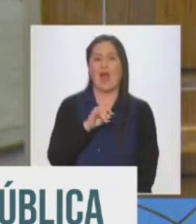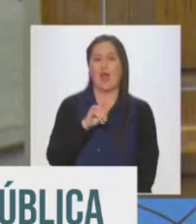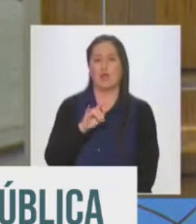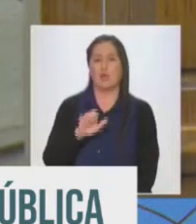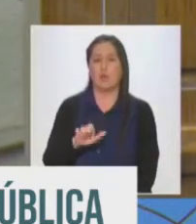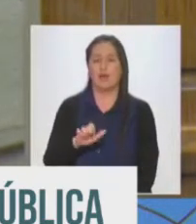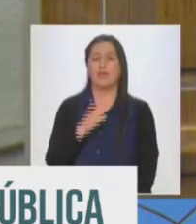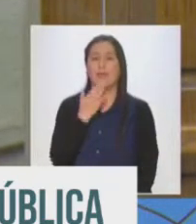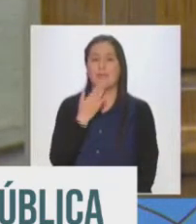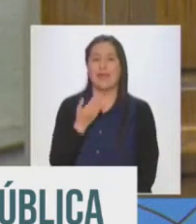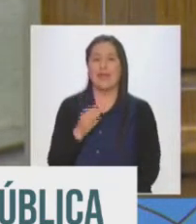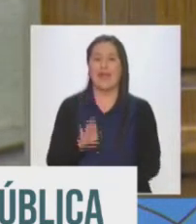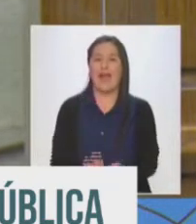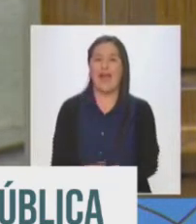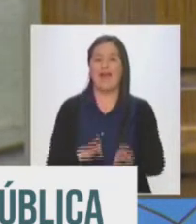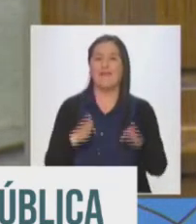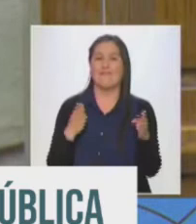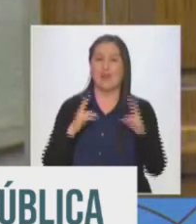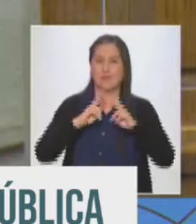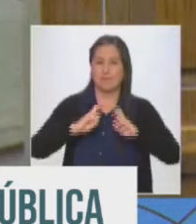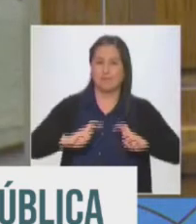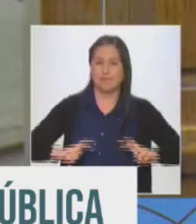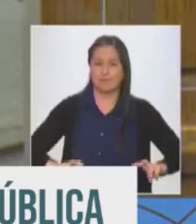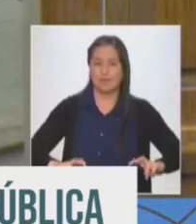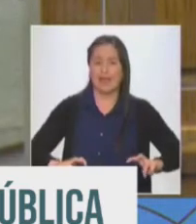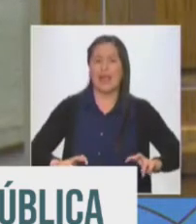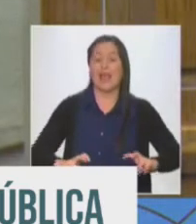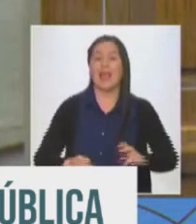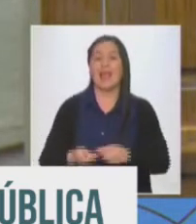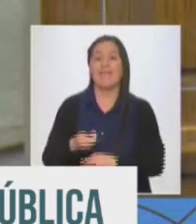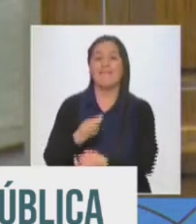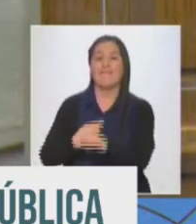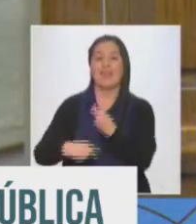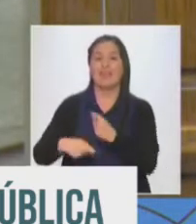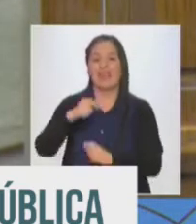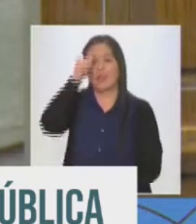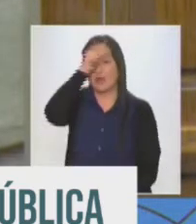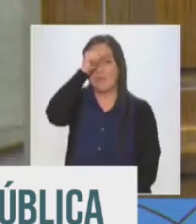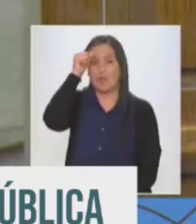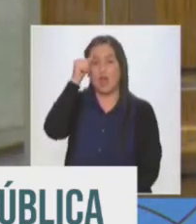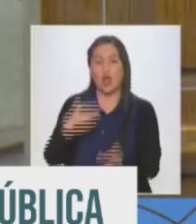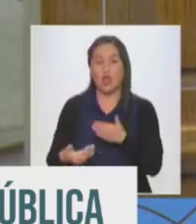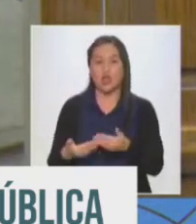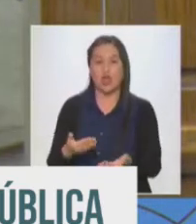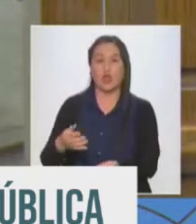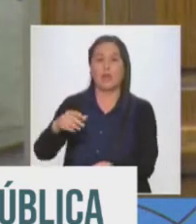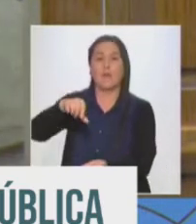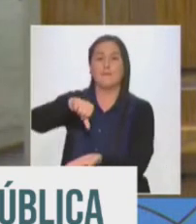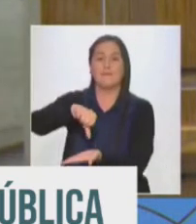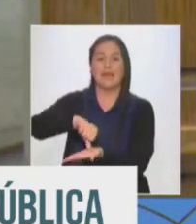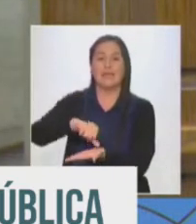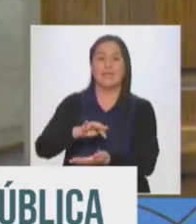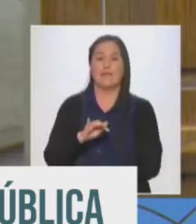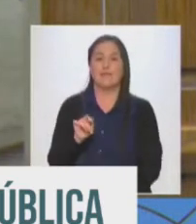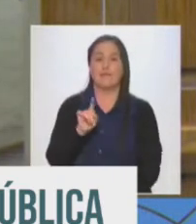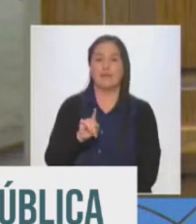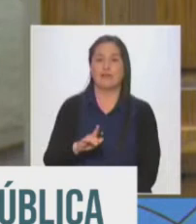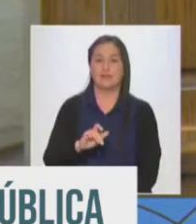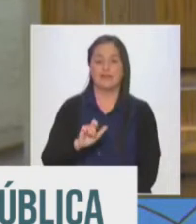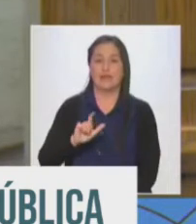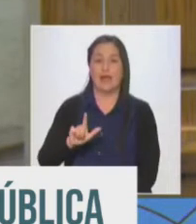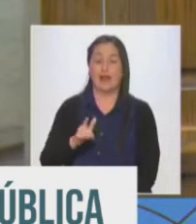nueva arista de la venta de Dominga en paraísos fiscales, ya que estos antecedentes nuevos